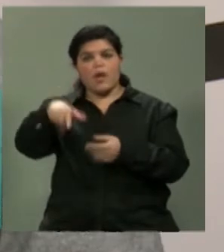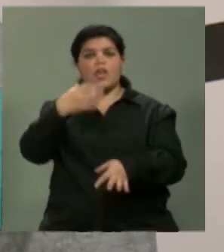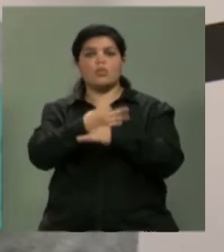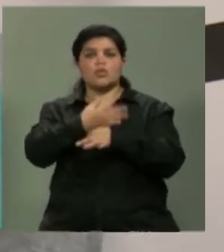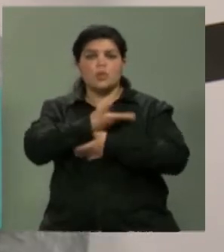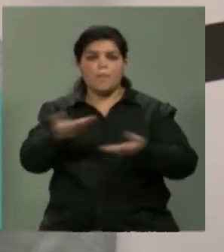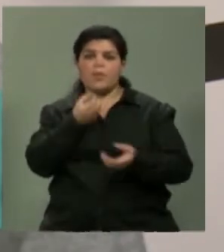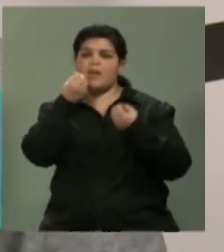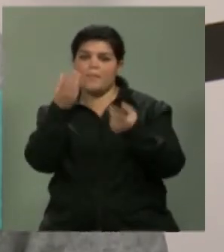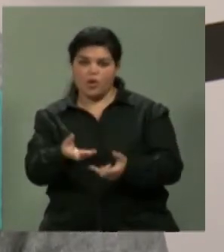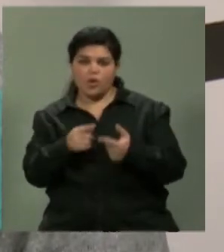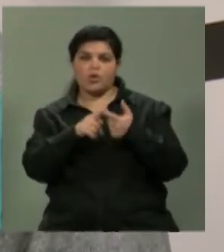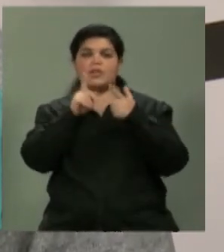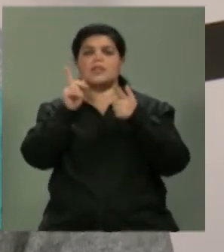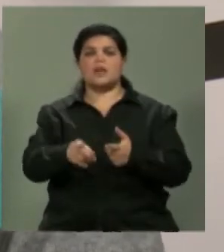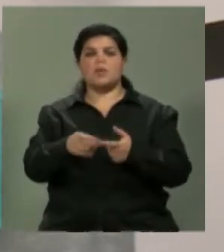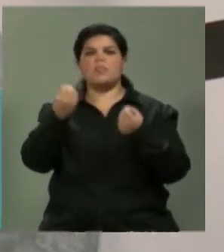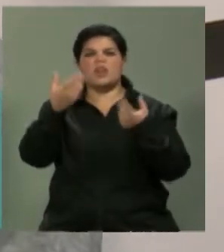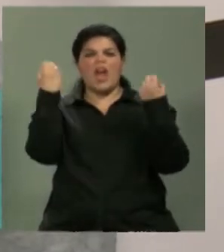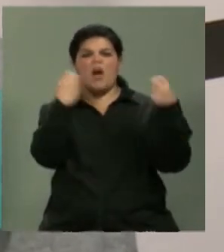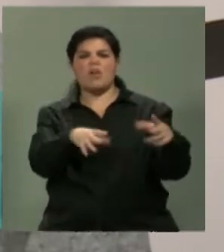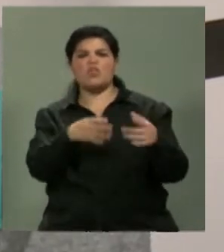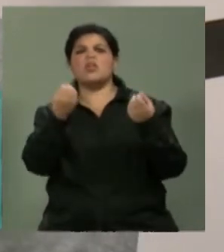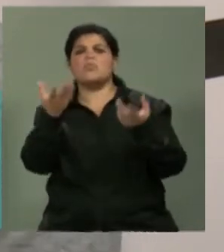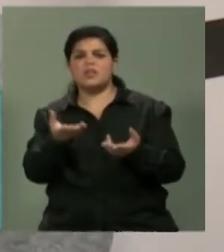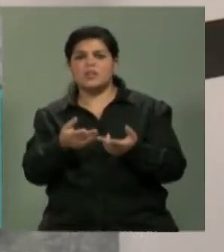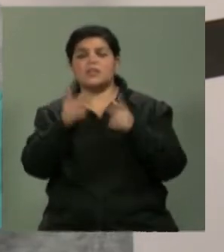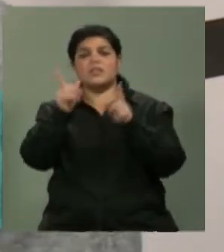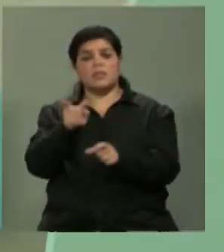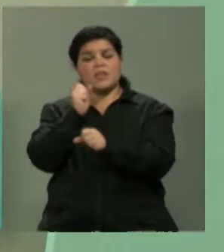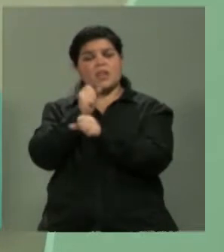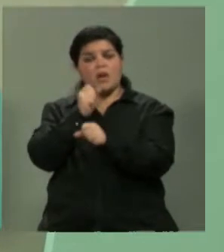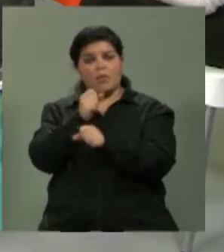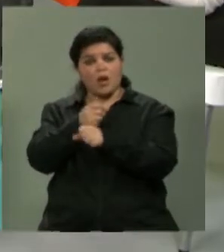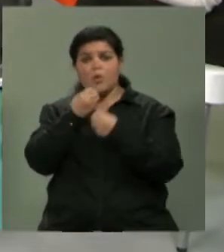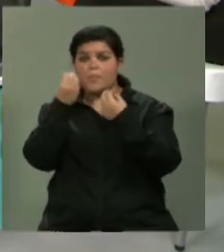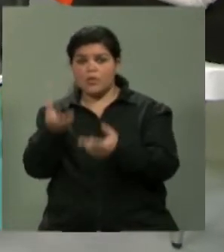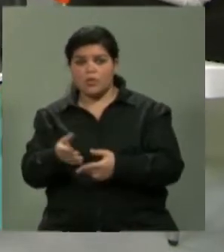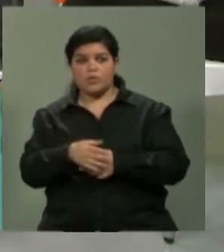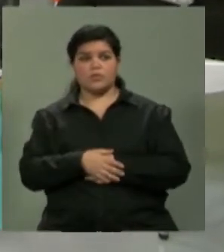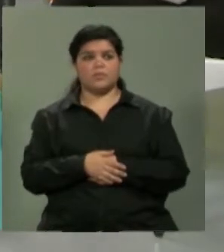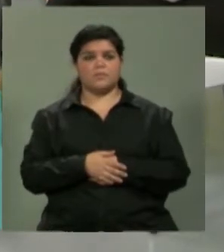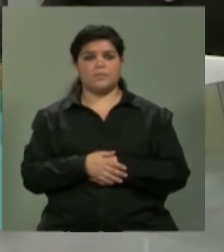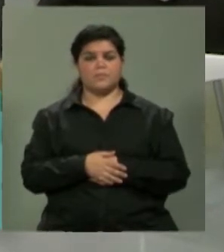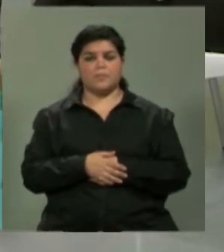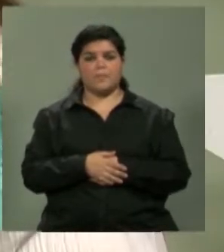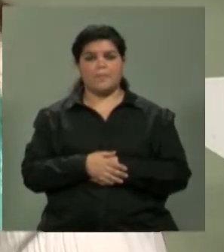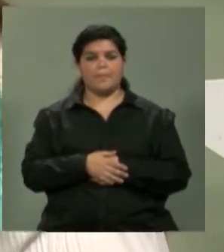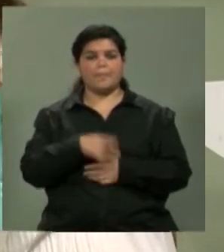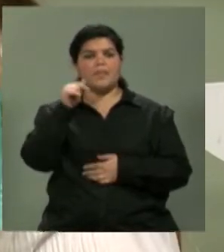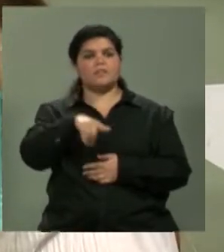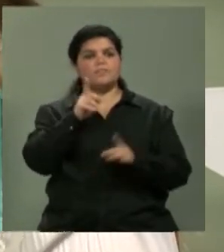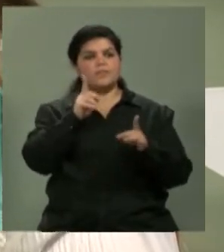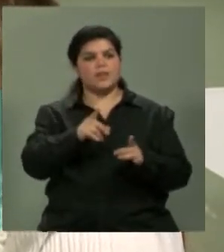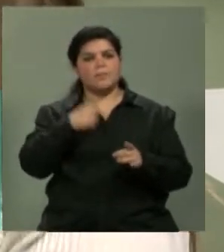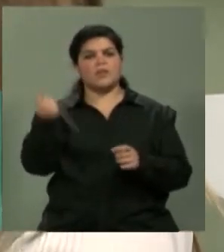pública, ver por qué hay tanta tasa de deserción, mejorar el empleo, porque muchos de los pibes. En vez de matar a los clubes sociales con Sí. impuestos, dejar que los clubes sociales. Tratar